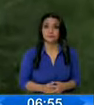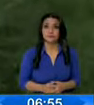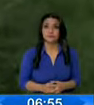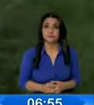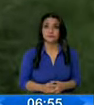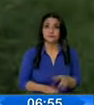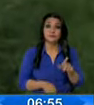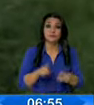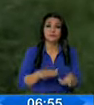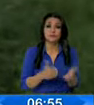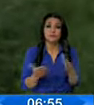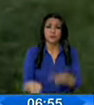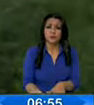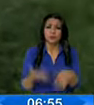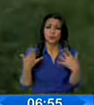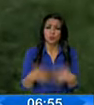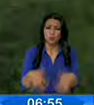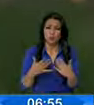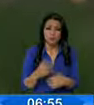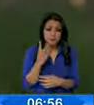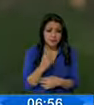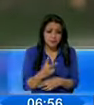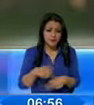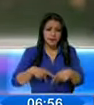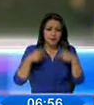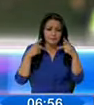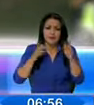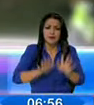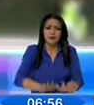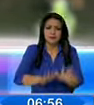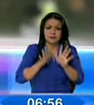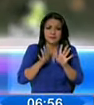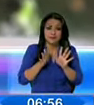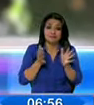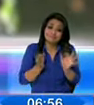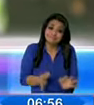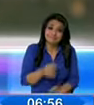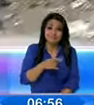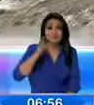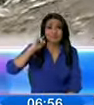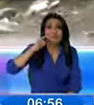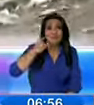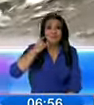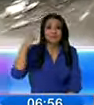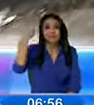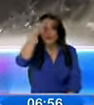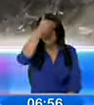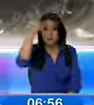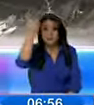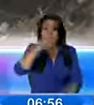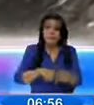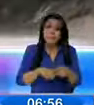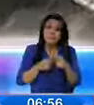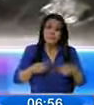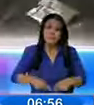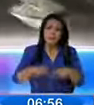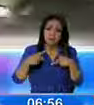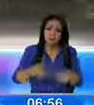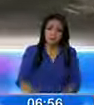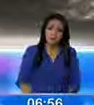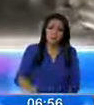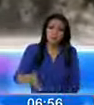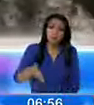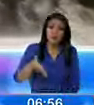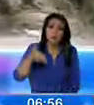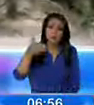la muerte pone a pinzar lo frágil de la vida, más cuando los que se van son almas inocentes que recién empiezan a caminar en el largo trayecto de la